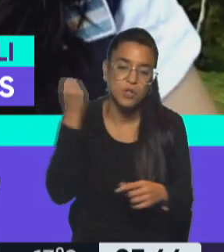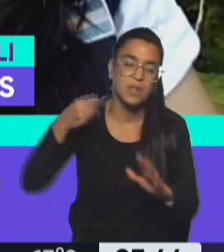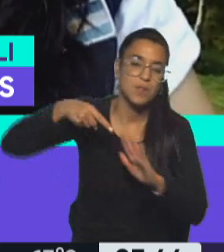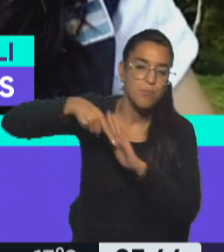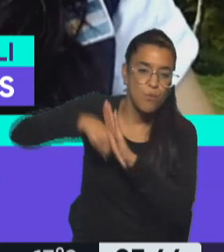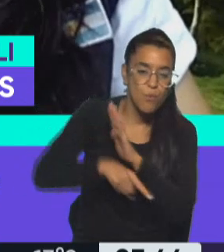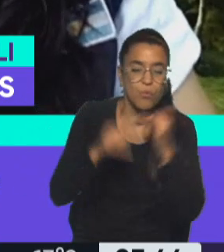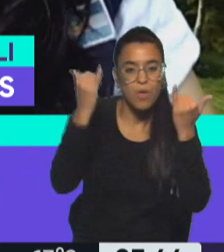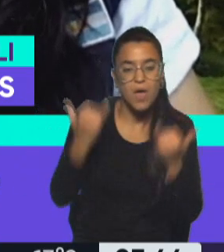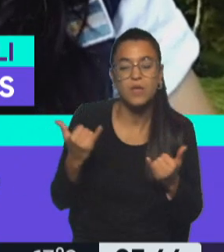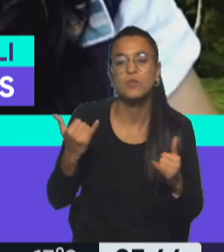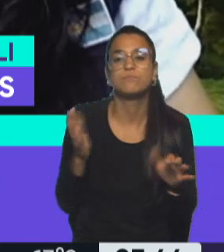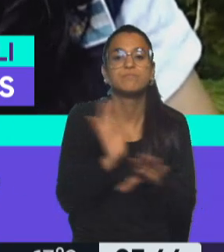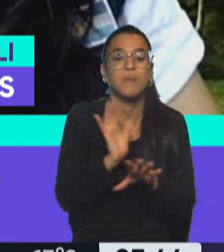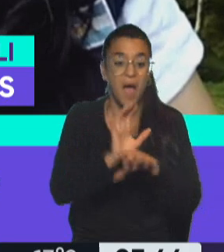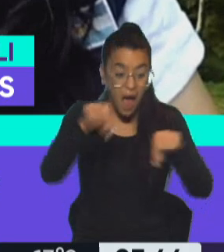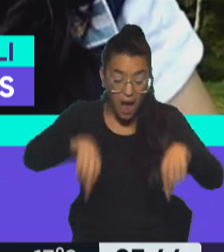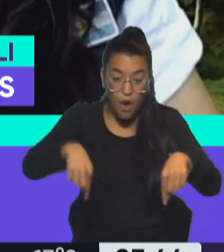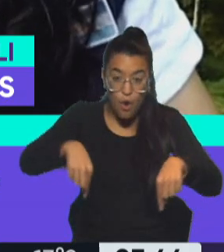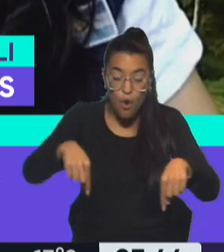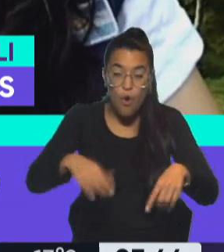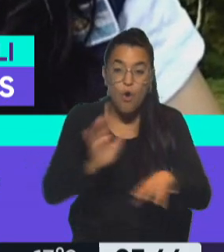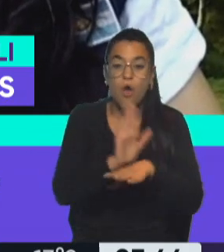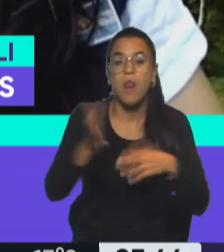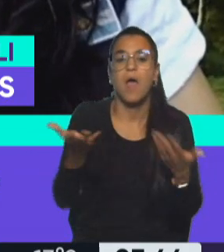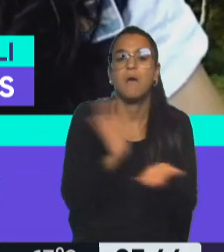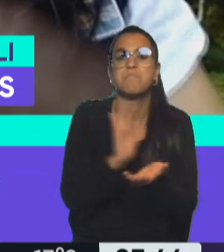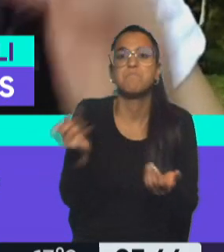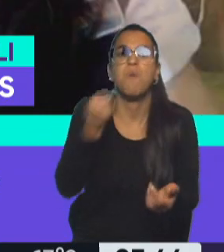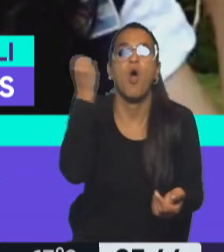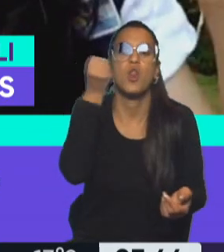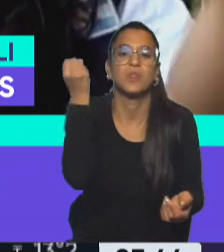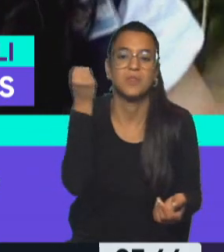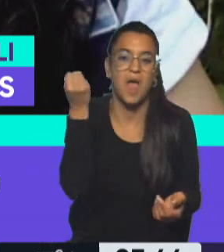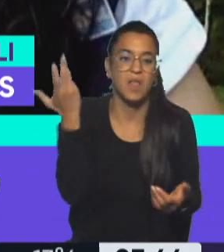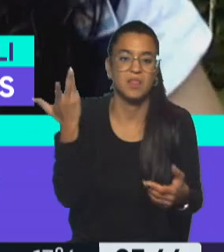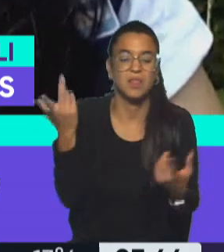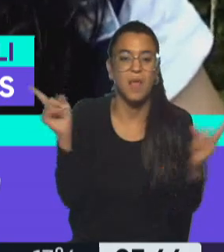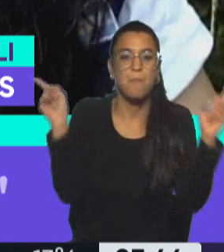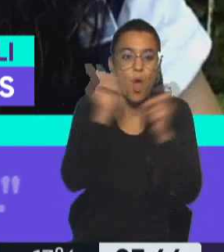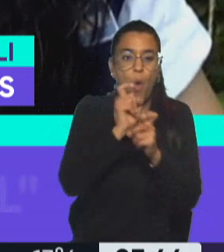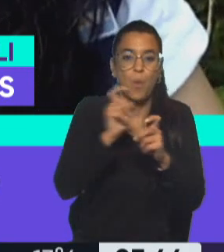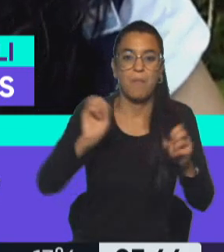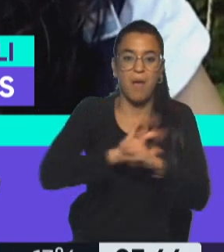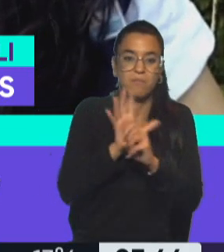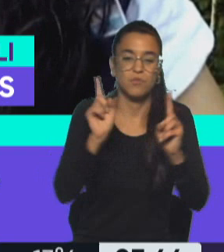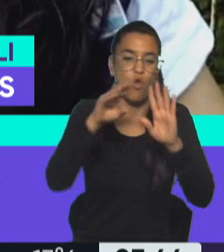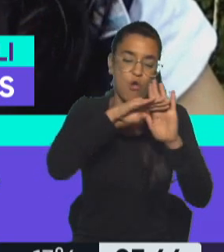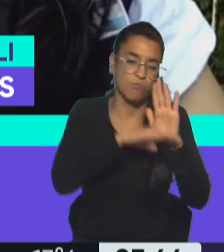profundas y no está en este momento en el tope o en el número 1 de los problemas que está enfrentando el